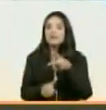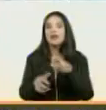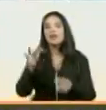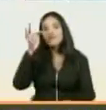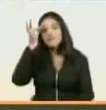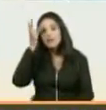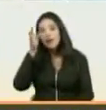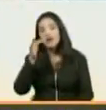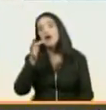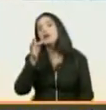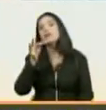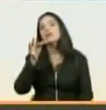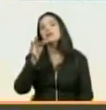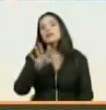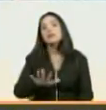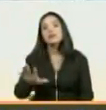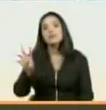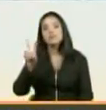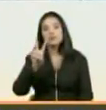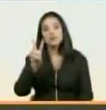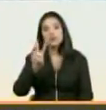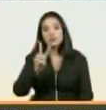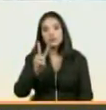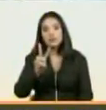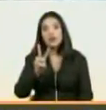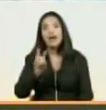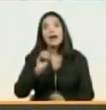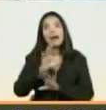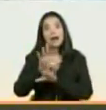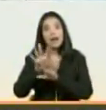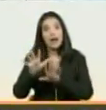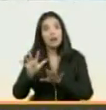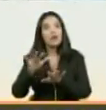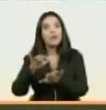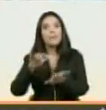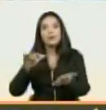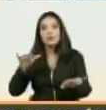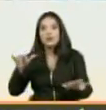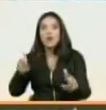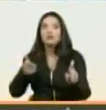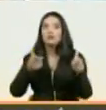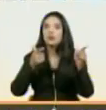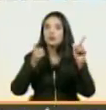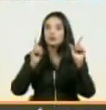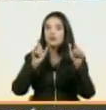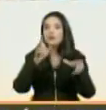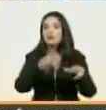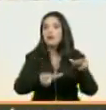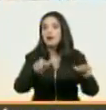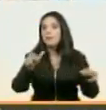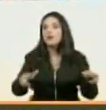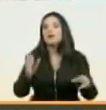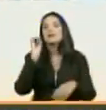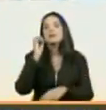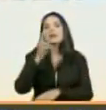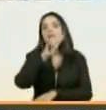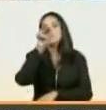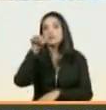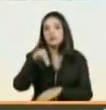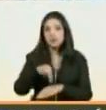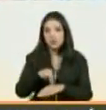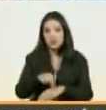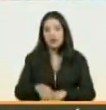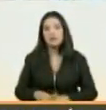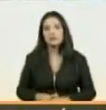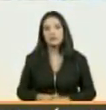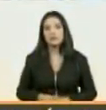de la República previa autorización de la mayoría absoluta de los integrantes de la Asamblea Nacional. Es un